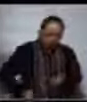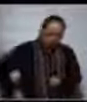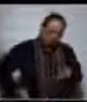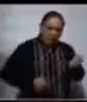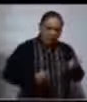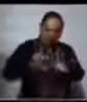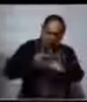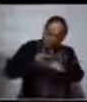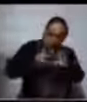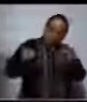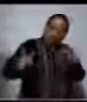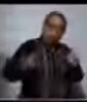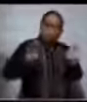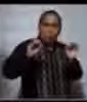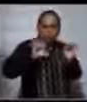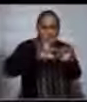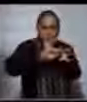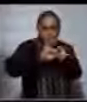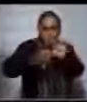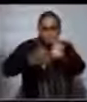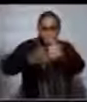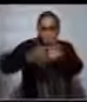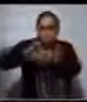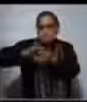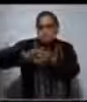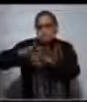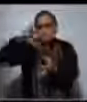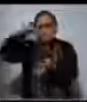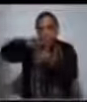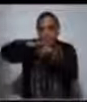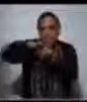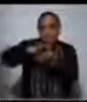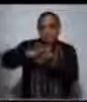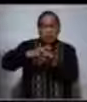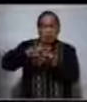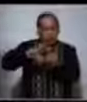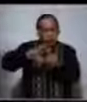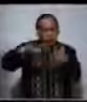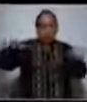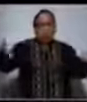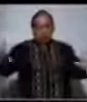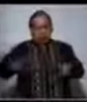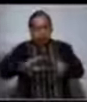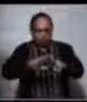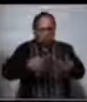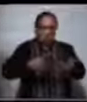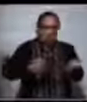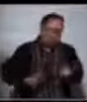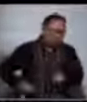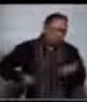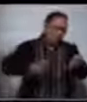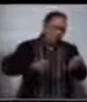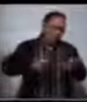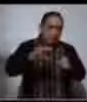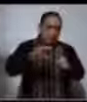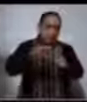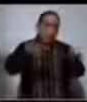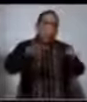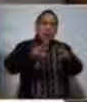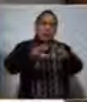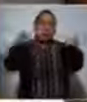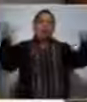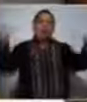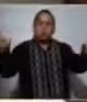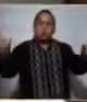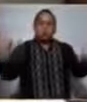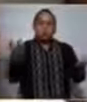autoriza la fractura de candados y cerraduras y el uso de la fuerza pública en lo necesario para el ingreso al predio, que fue lo que hicimos. Claro, y